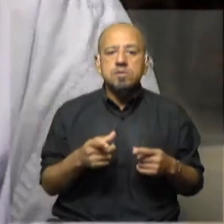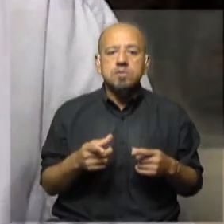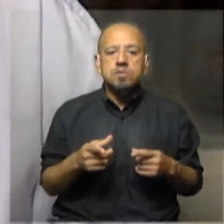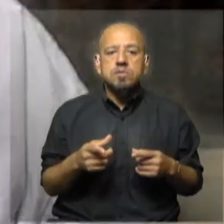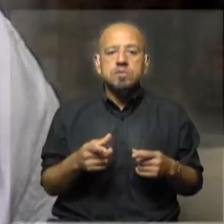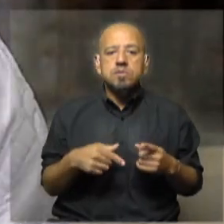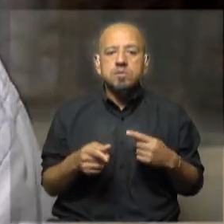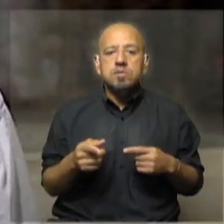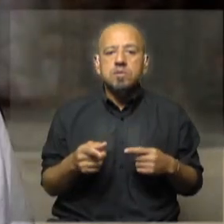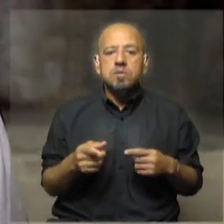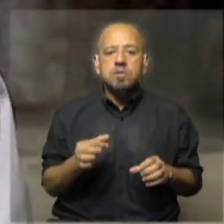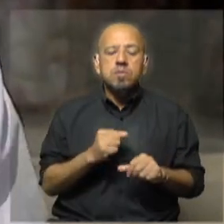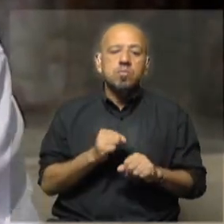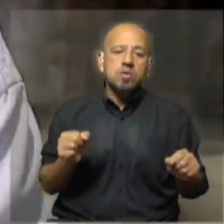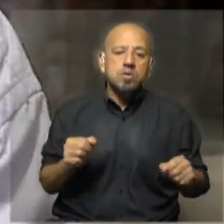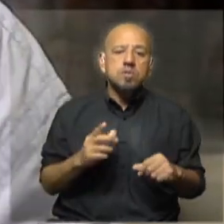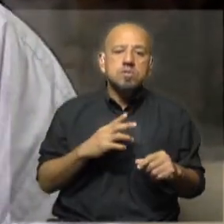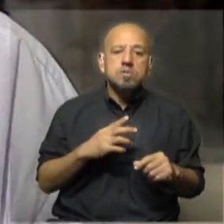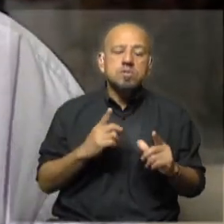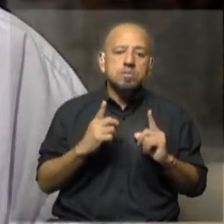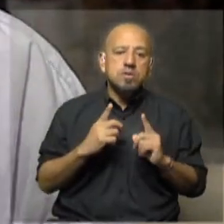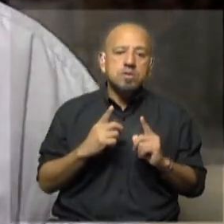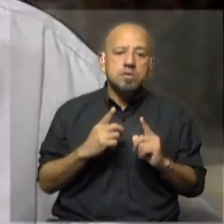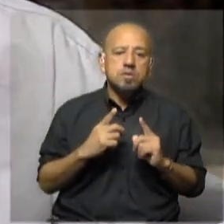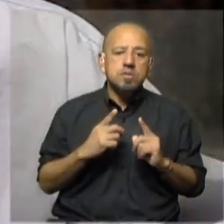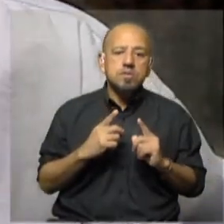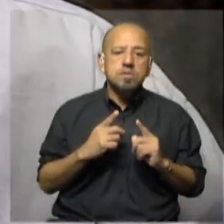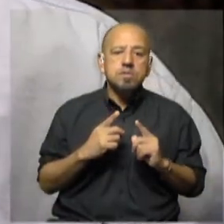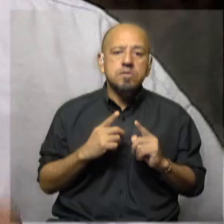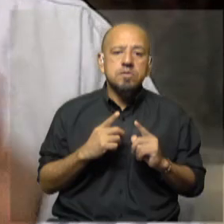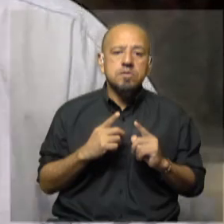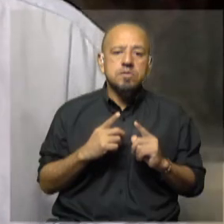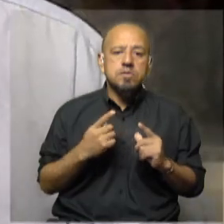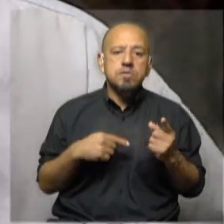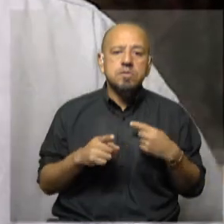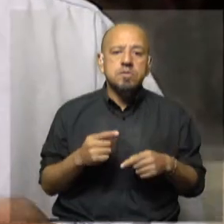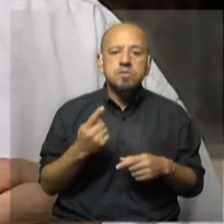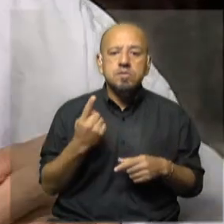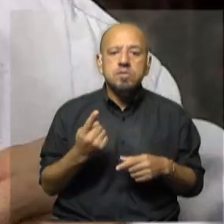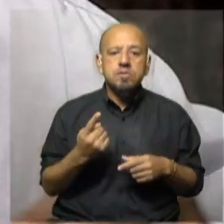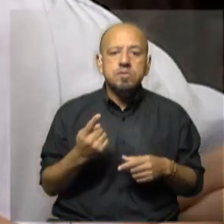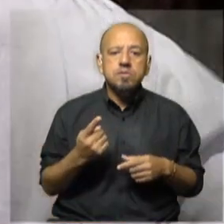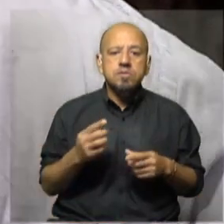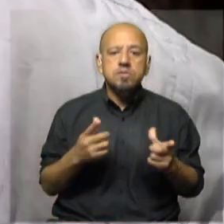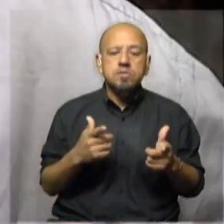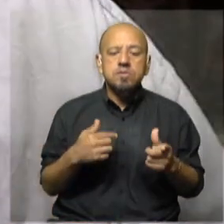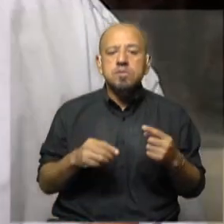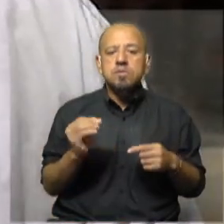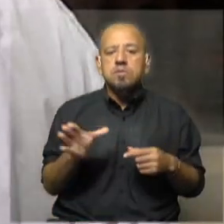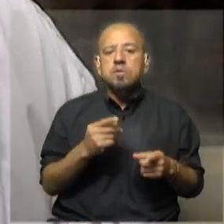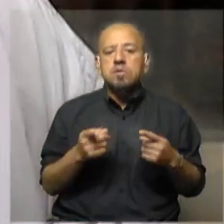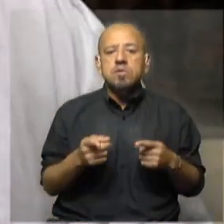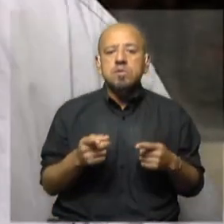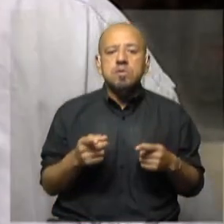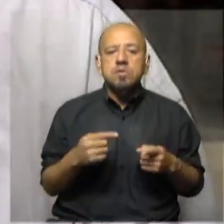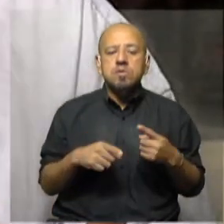incremento, es posible, es razonable esperarlo, pero que... Primero, no va a ser para todos los productos